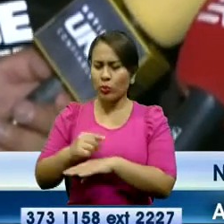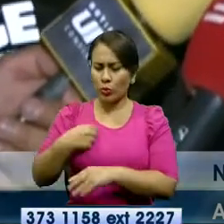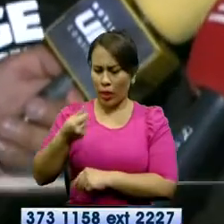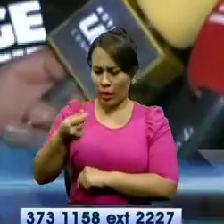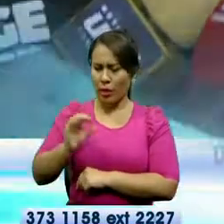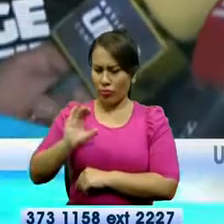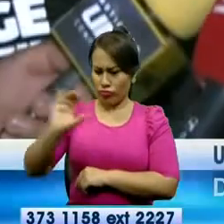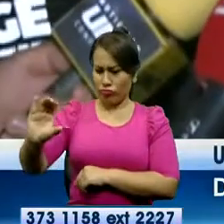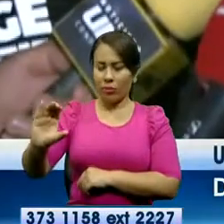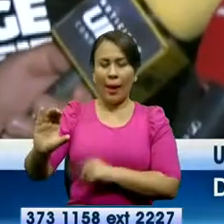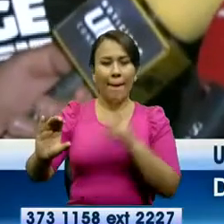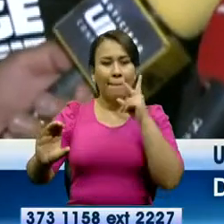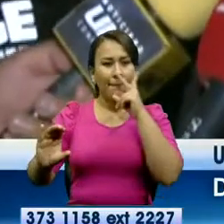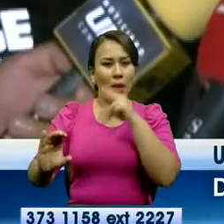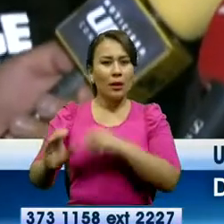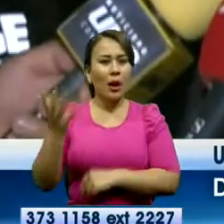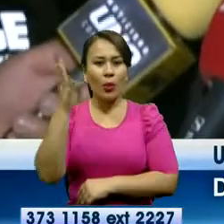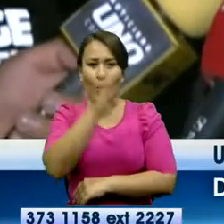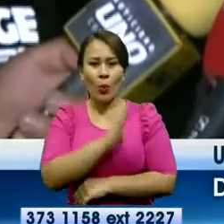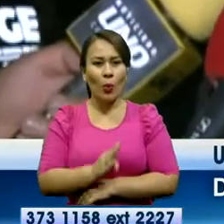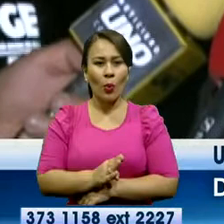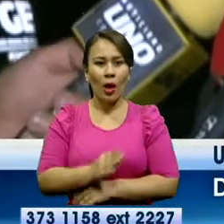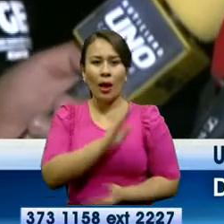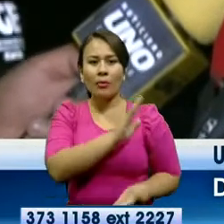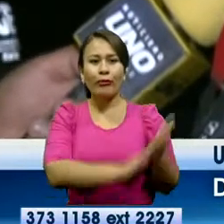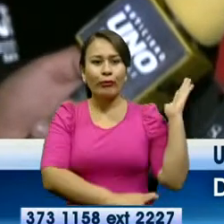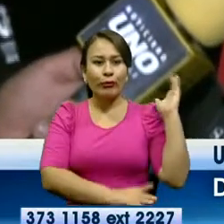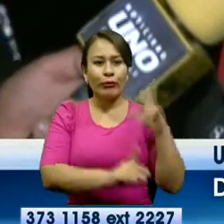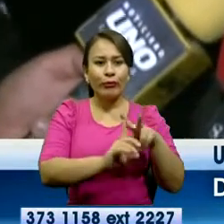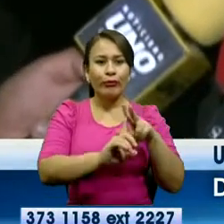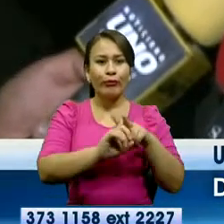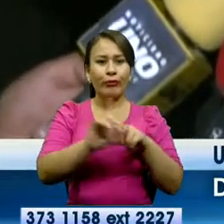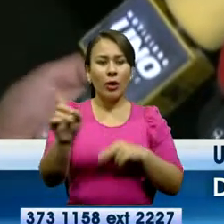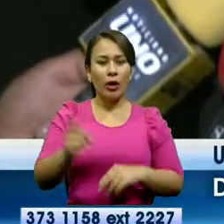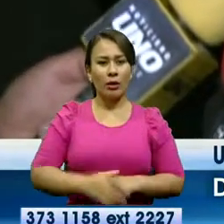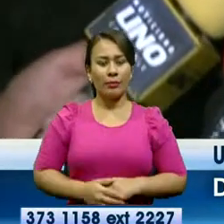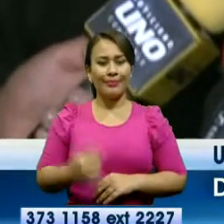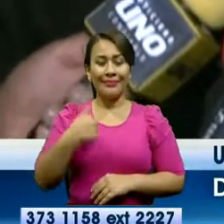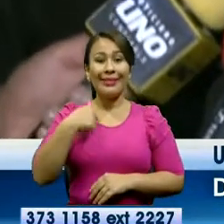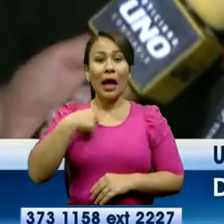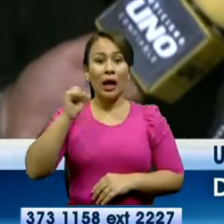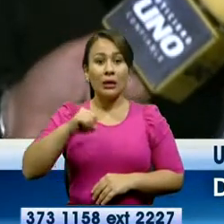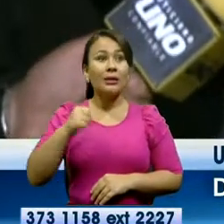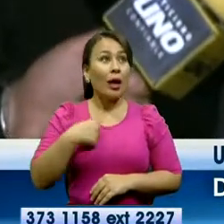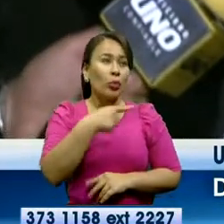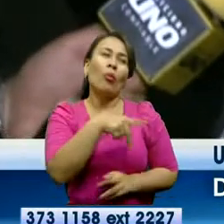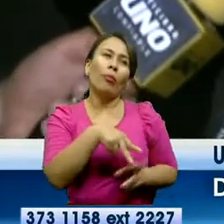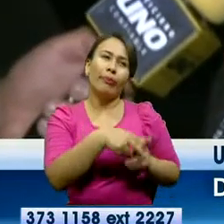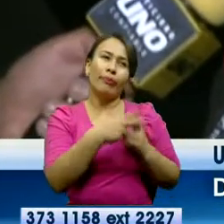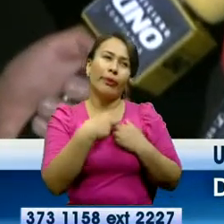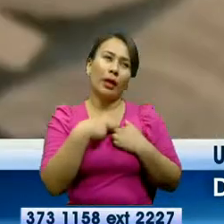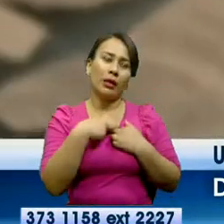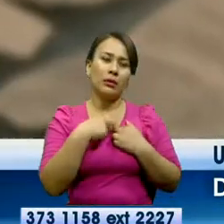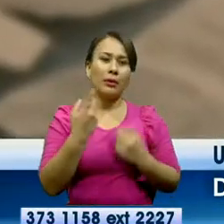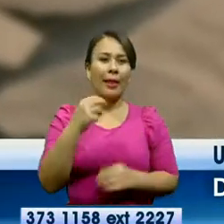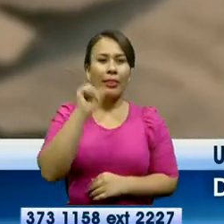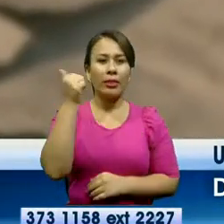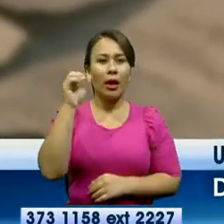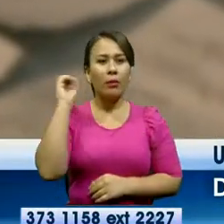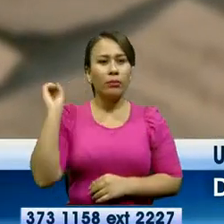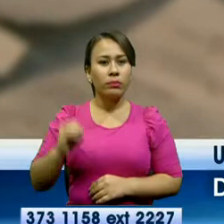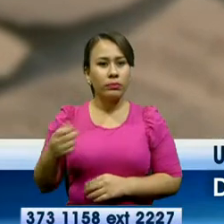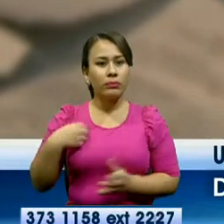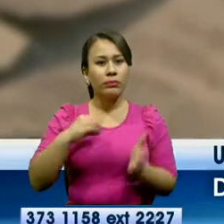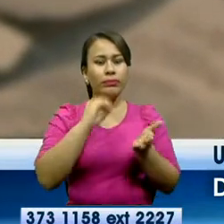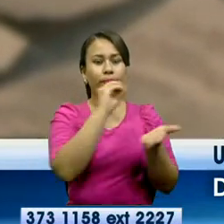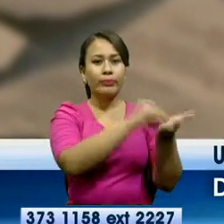crédito. Luego de lo cual, estas personas depositaban el 10% de lo que ellos pedían. Por cerca de